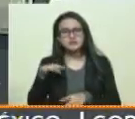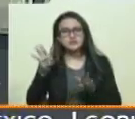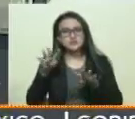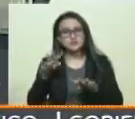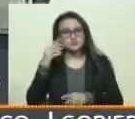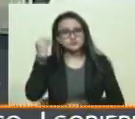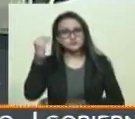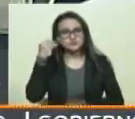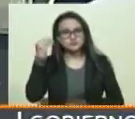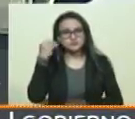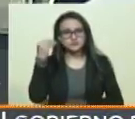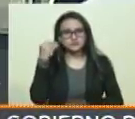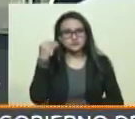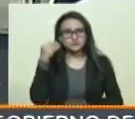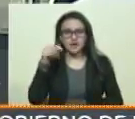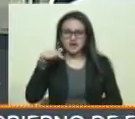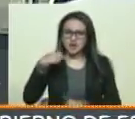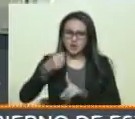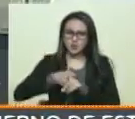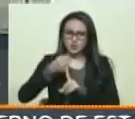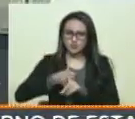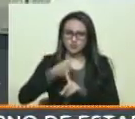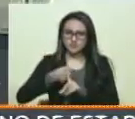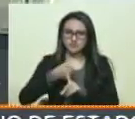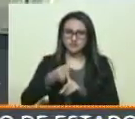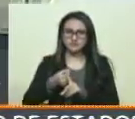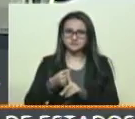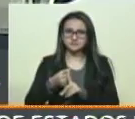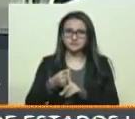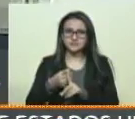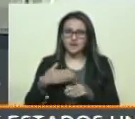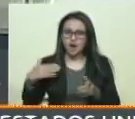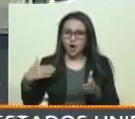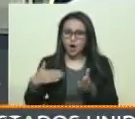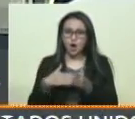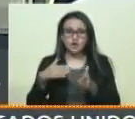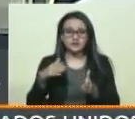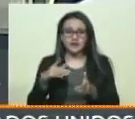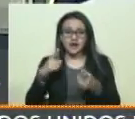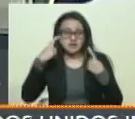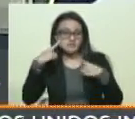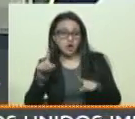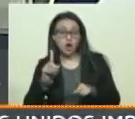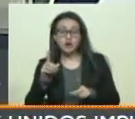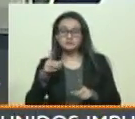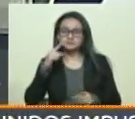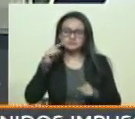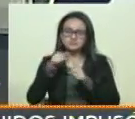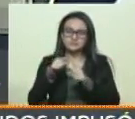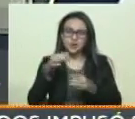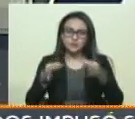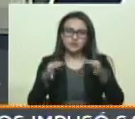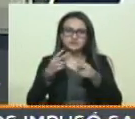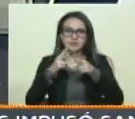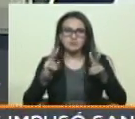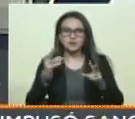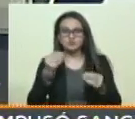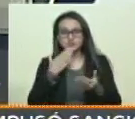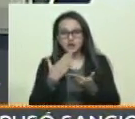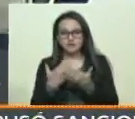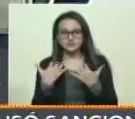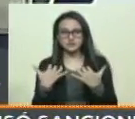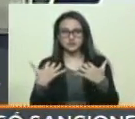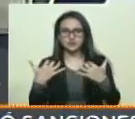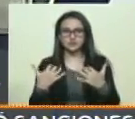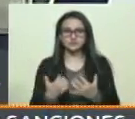grandes colocadas en esta lucha contra la impunidad, por la justicia y por la paz nacional. Muchas gracias, ciudadano